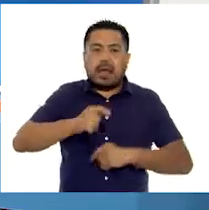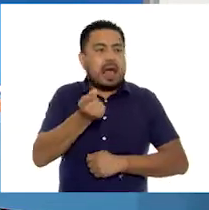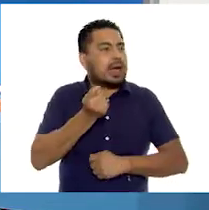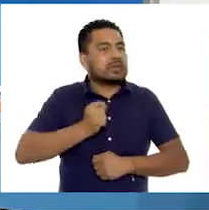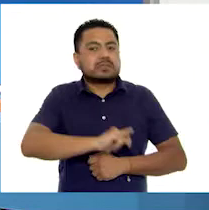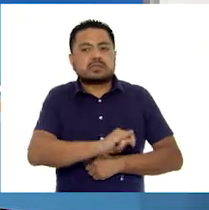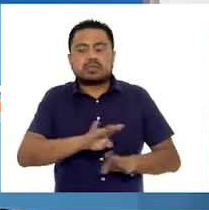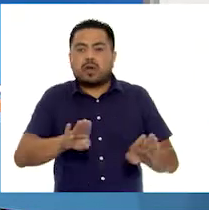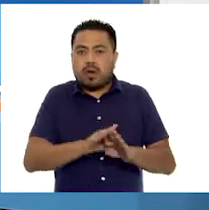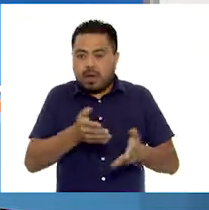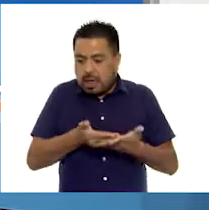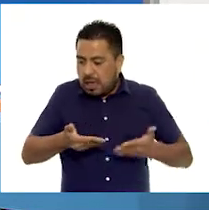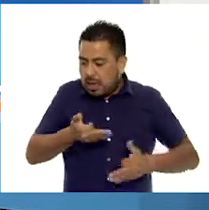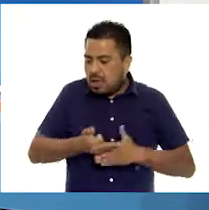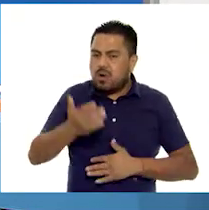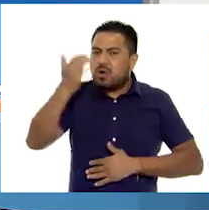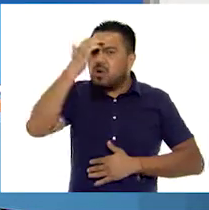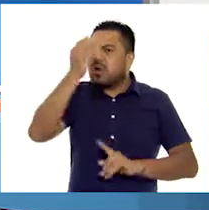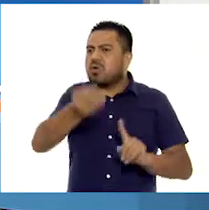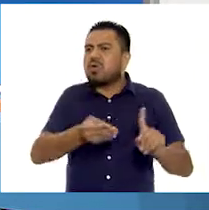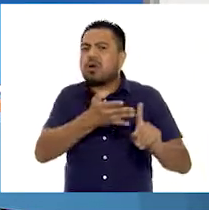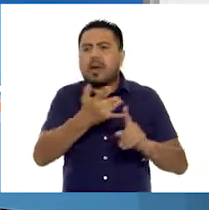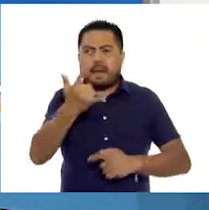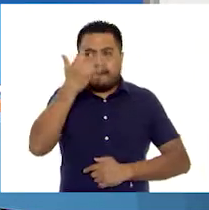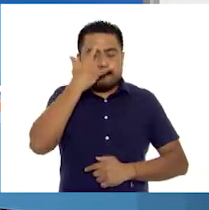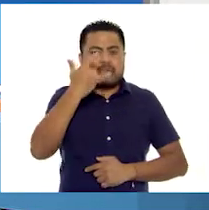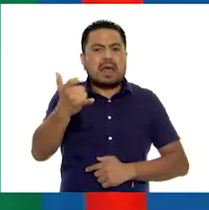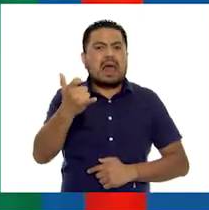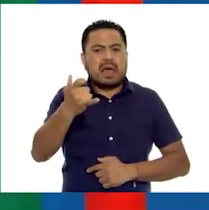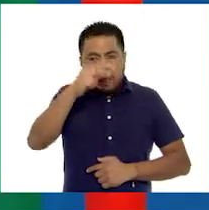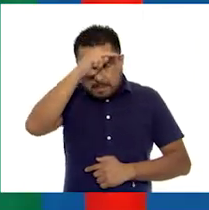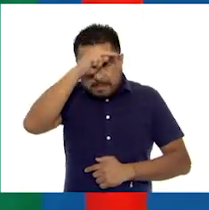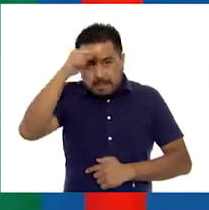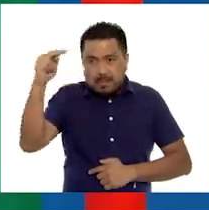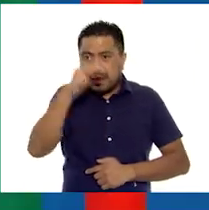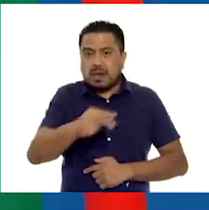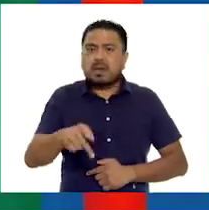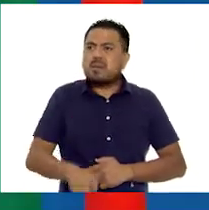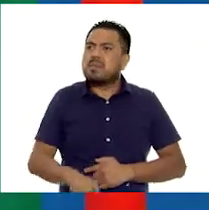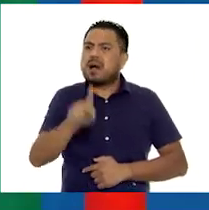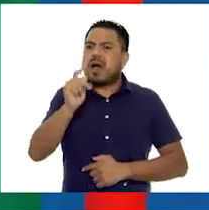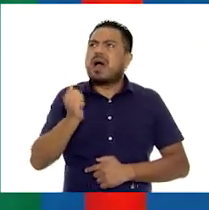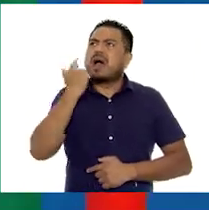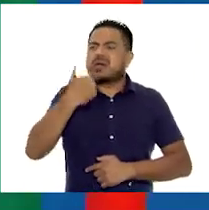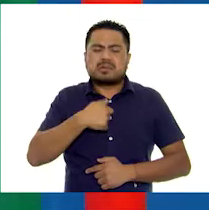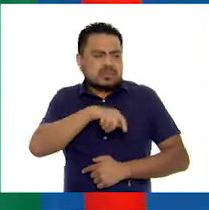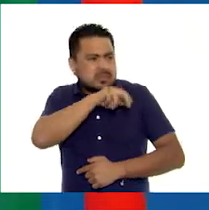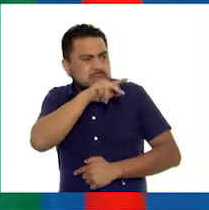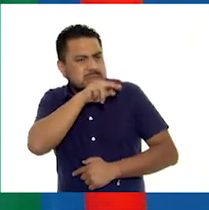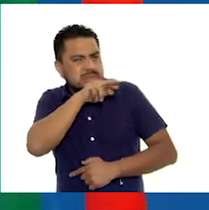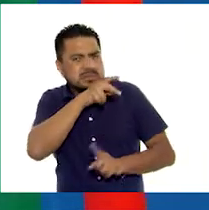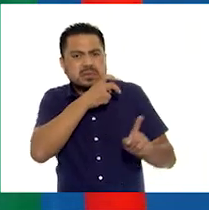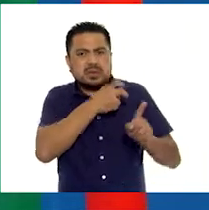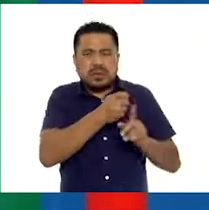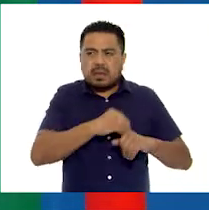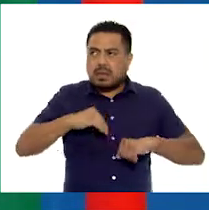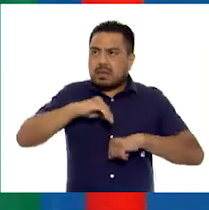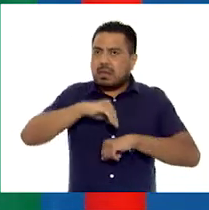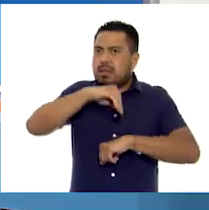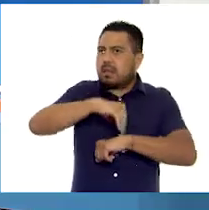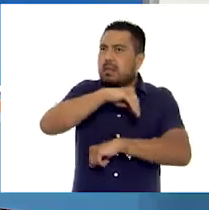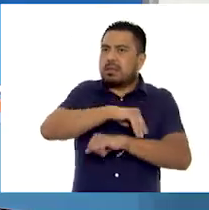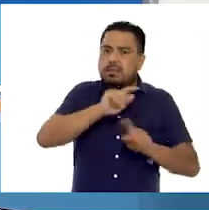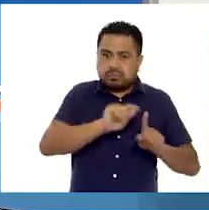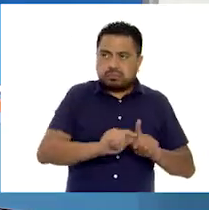que a esta época se le conoce como el milagro mexicano pero hay algo que me preocupa de este crecimiento maestra